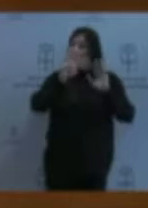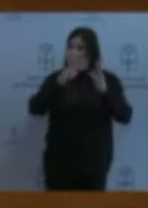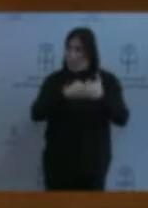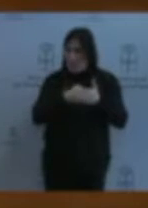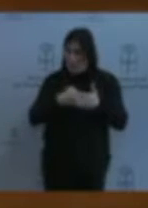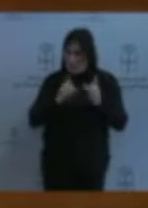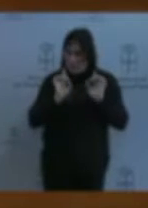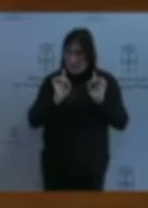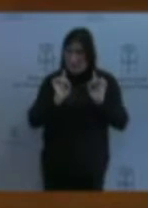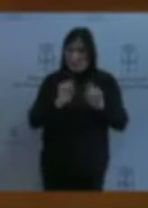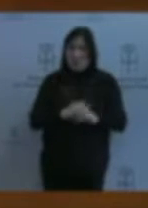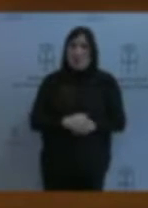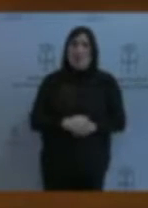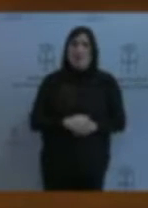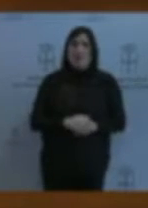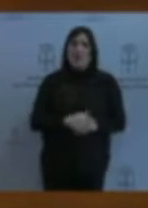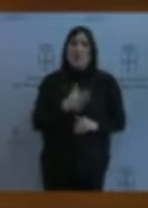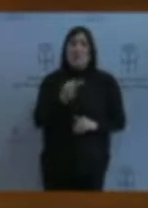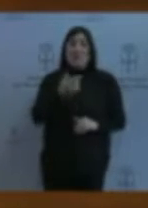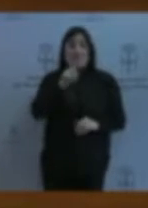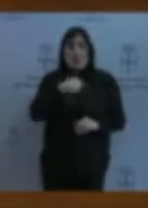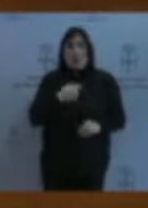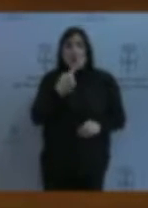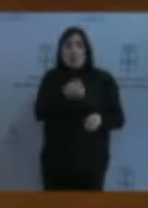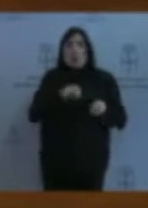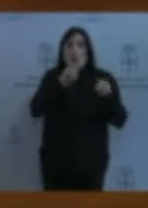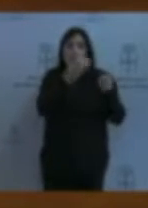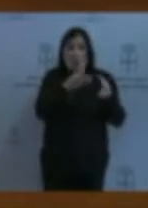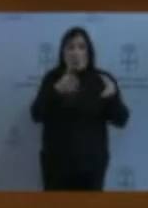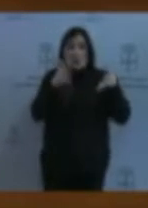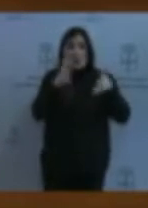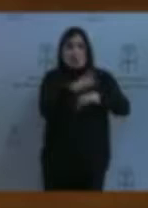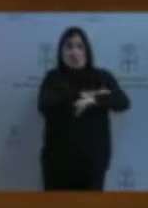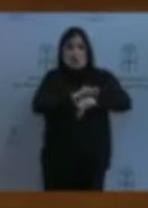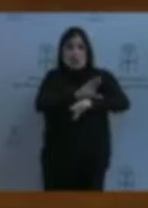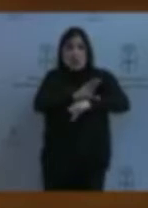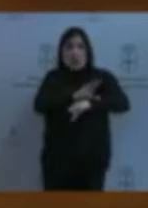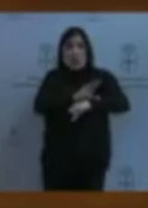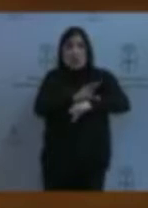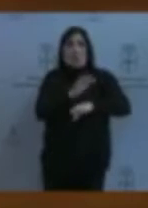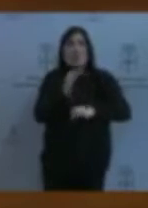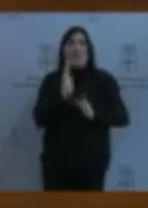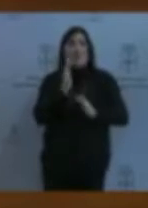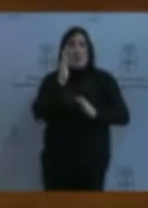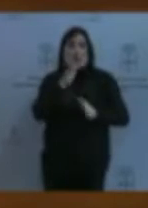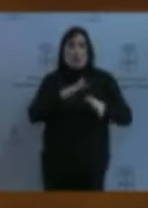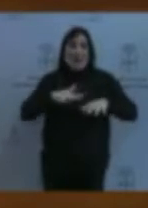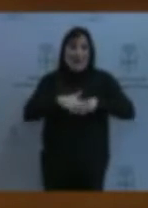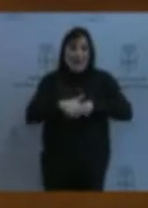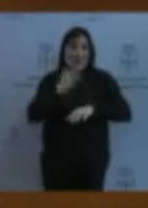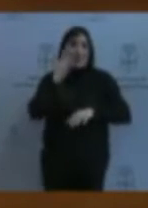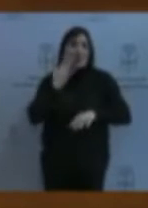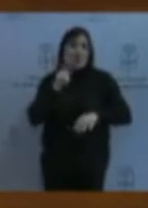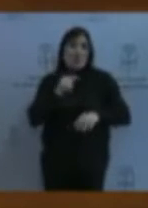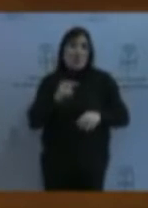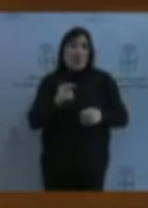Consejo de Gobierno los daños que se han producido en la red de saneamiento y en la red de abastecimiento de varios núcleos que tenemos